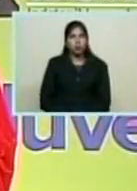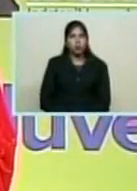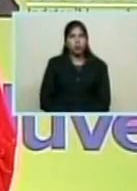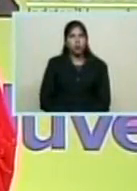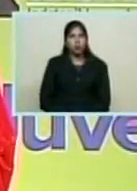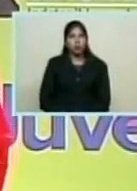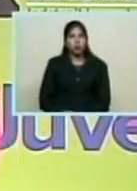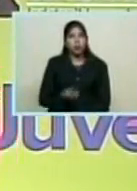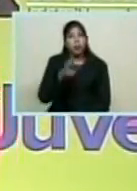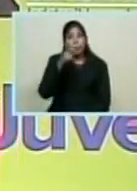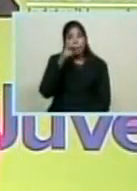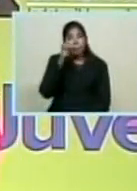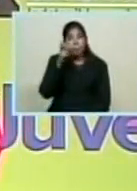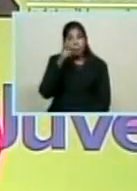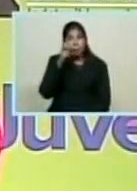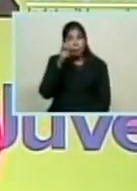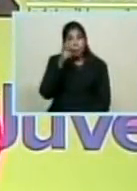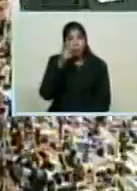oído,